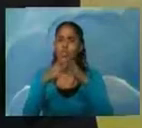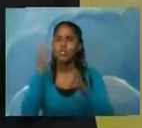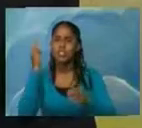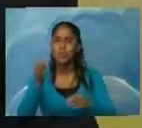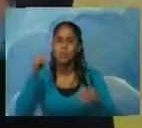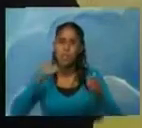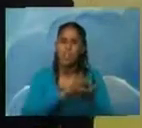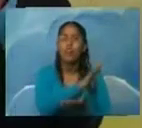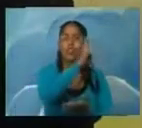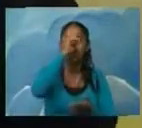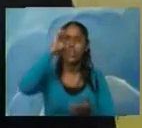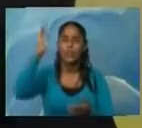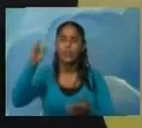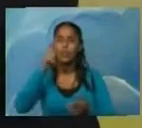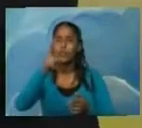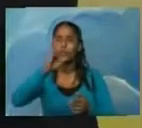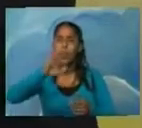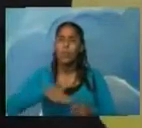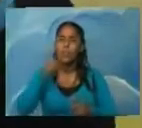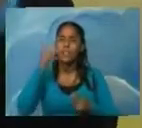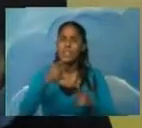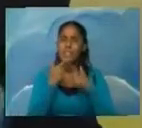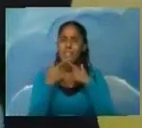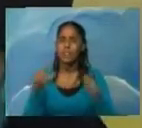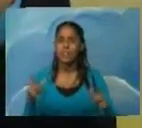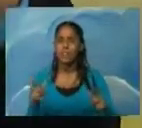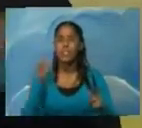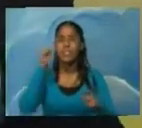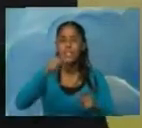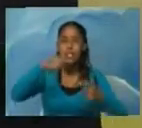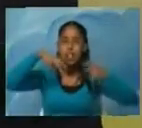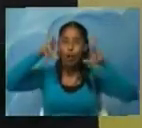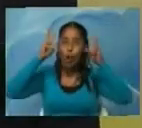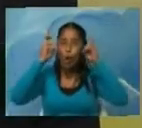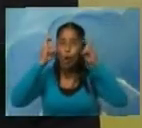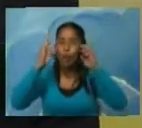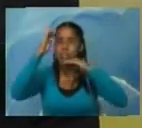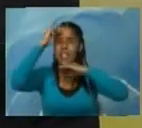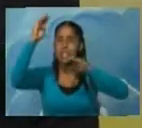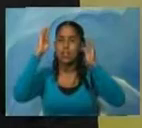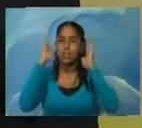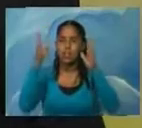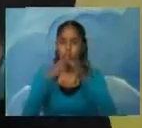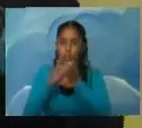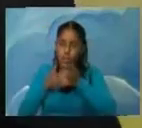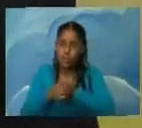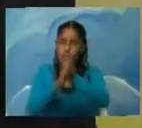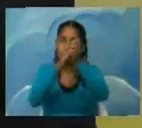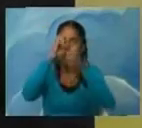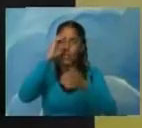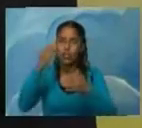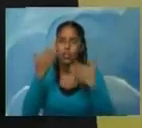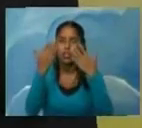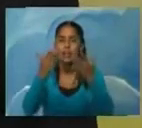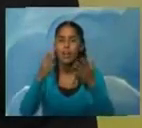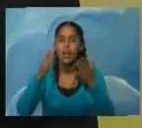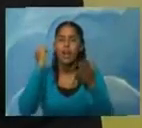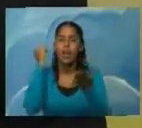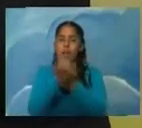dándole la gloria a Dios. Tú puedes ser diferente si oyes y atiendes las instrucciones que Dios te da. Que el Señor te